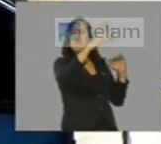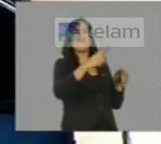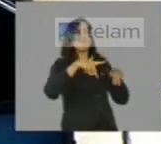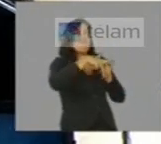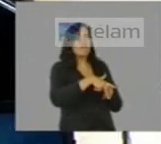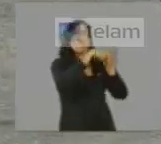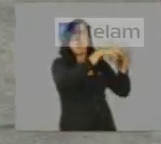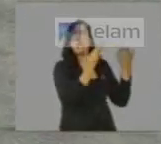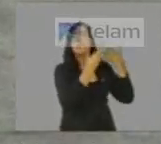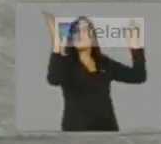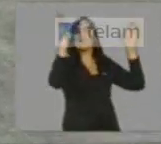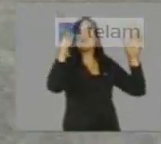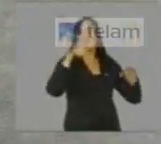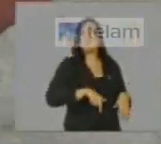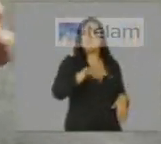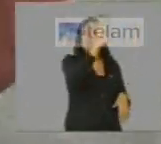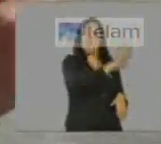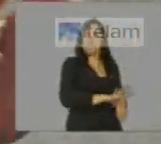para entenderla.